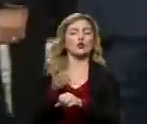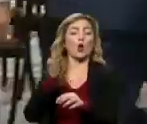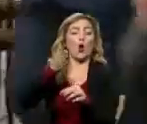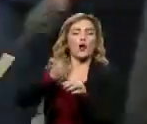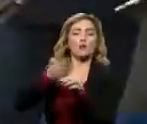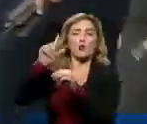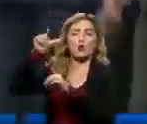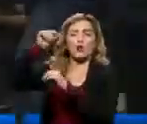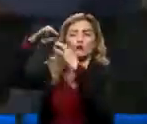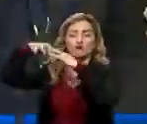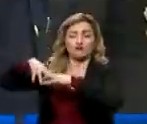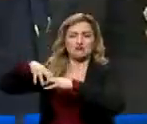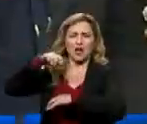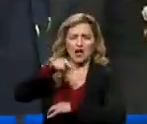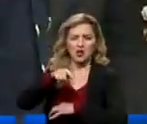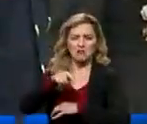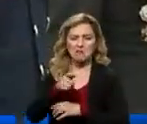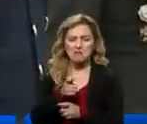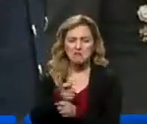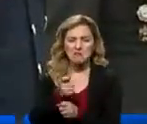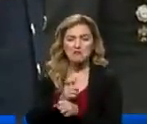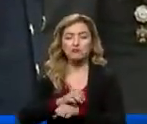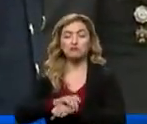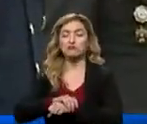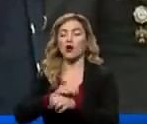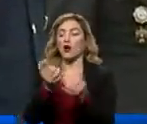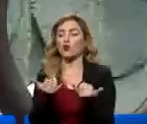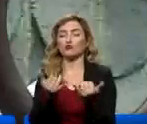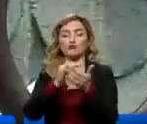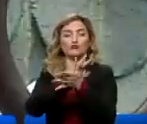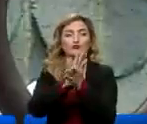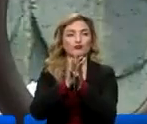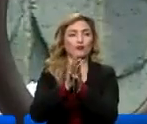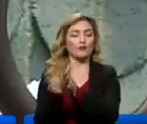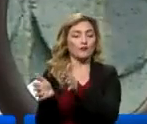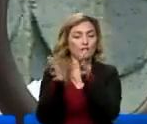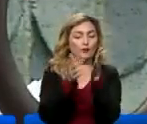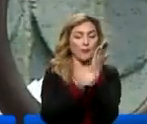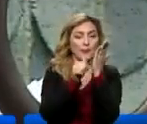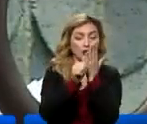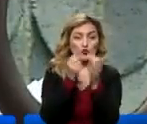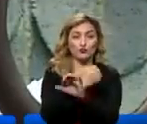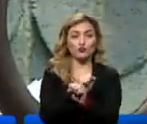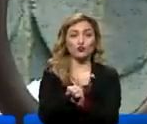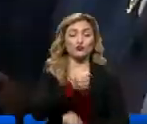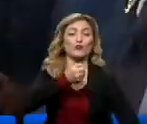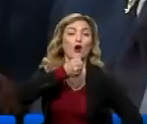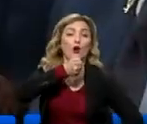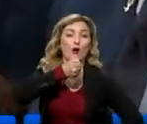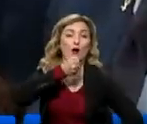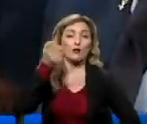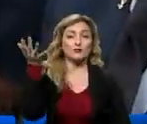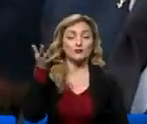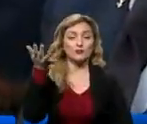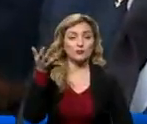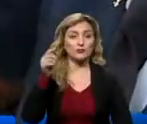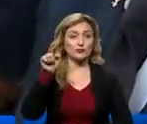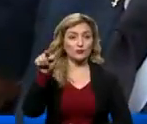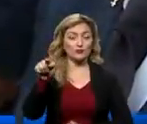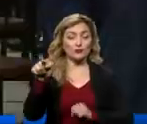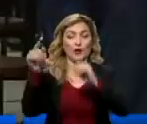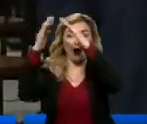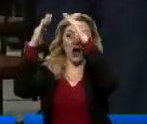por primera vez junto a sus dos nuevos mandos de las Fuerzas Armadas. El ministro de Defensa, ya al micrófono en el complejo militar de La